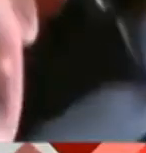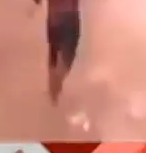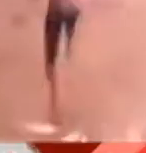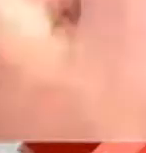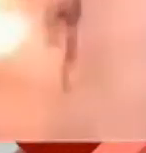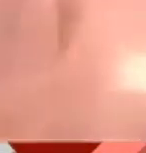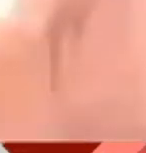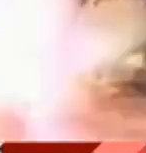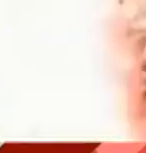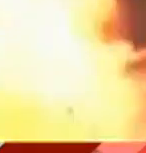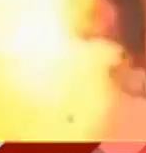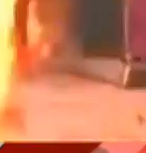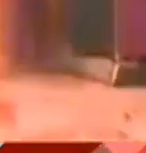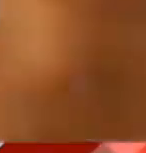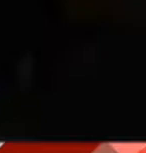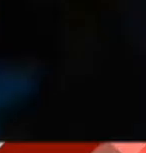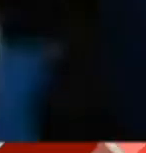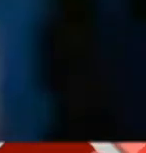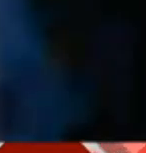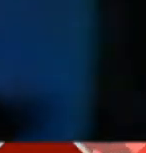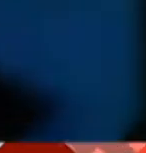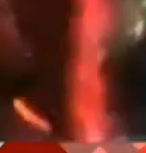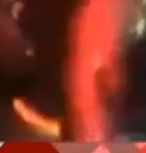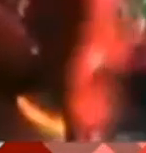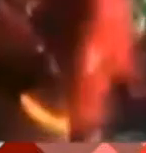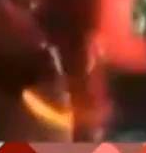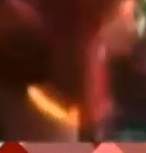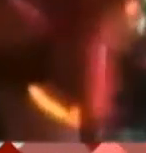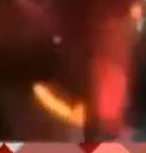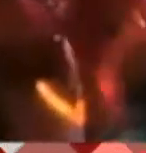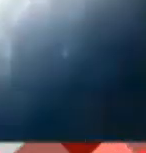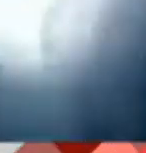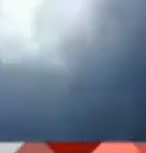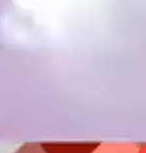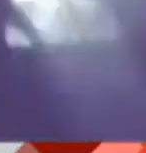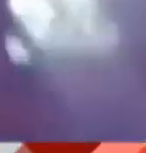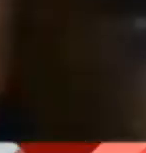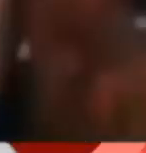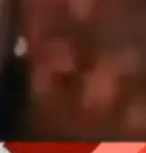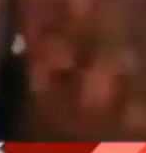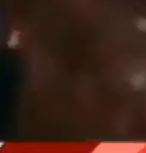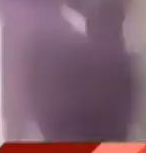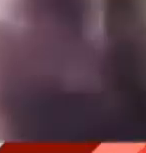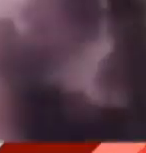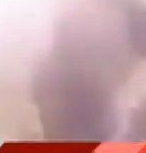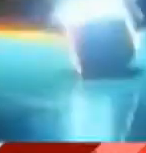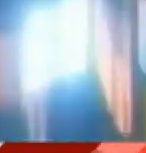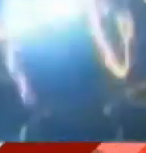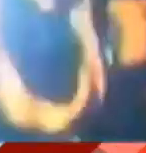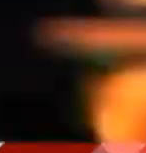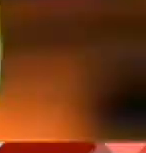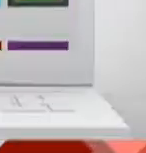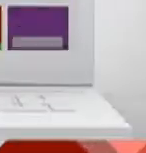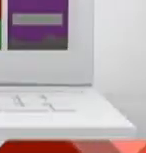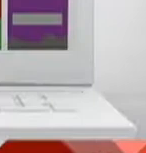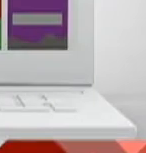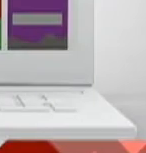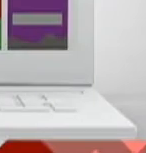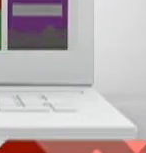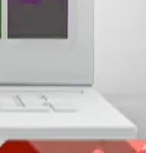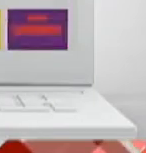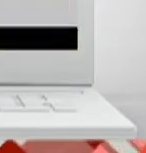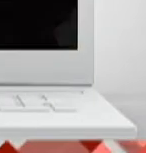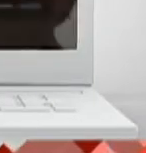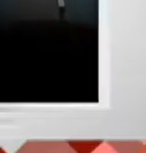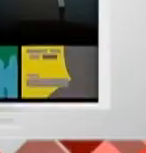no aplica para Latinoamérica. Con esto, los contenidos de Netflix en la plataforma estarán disponibles para los países de América Latina. Y en